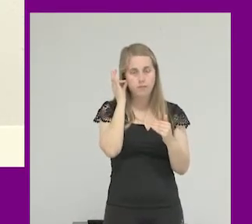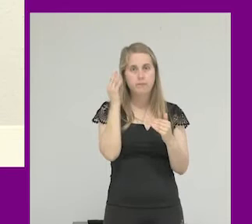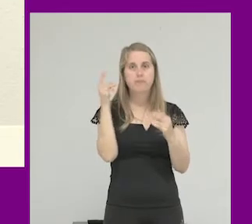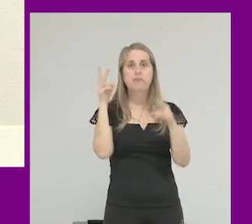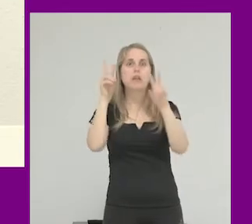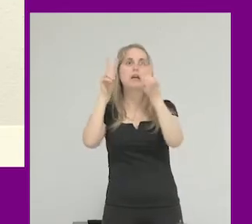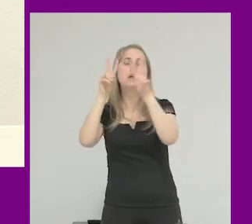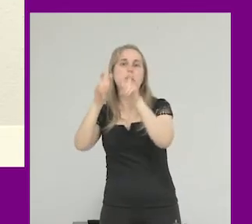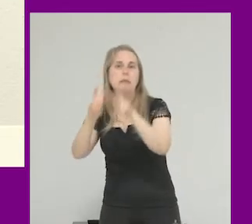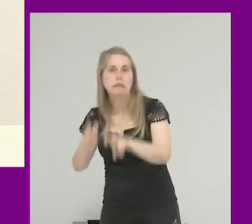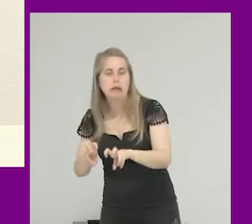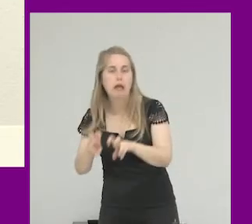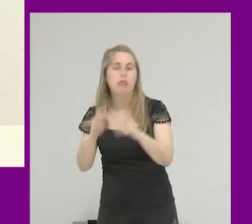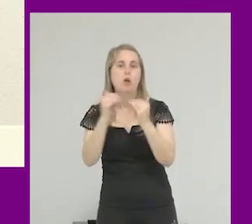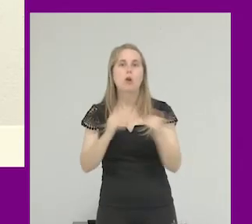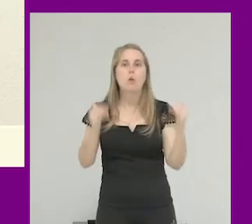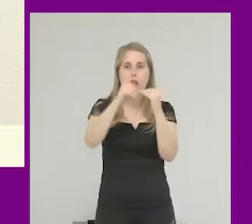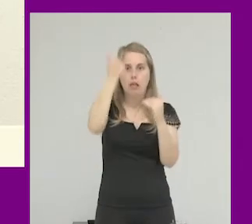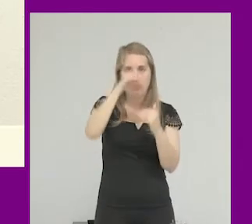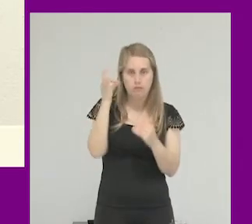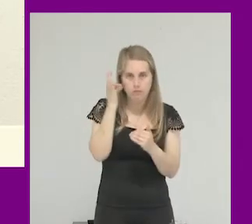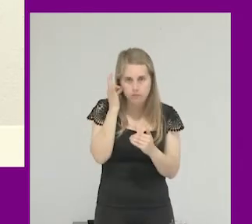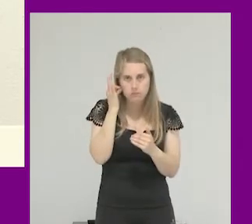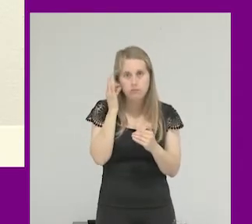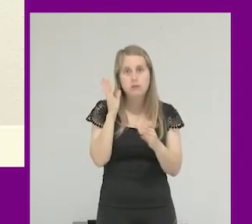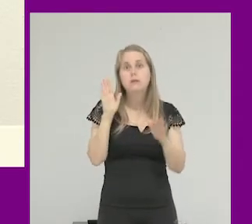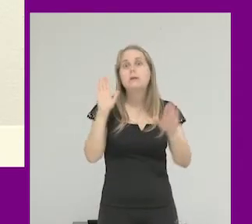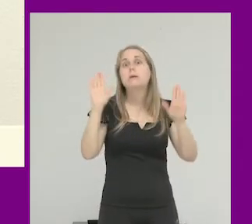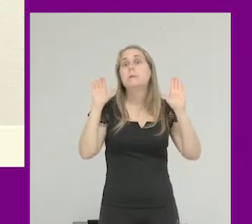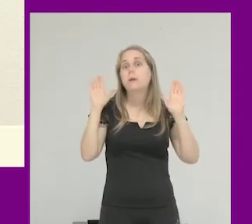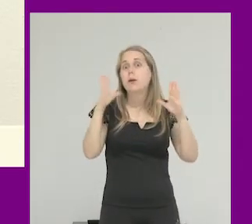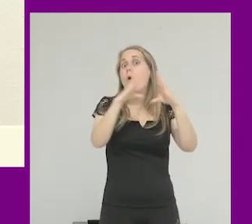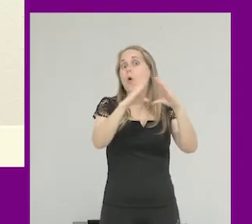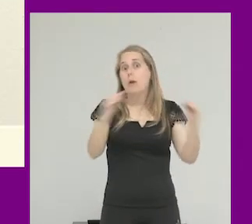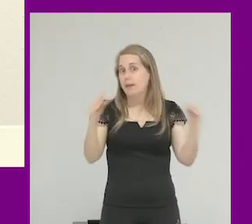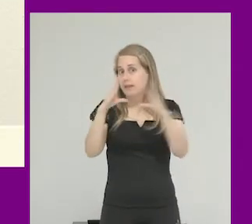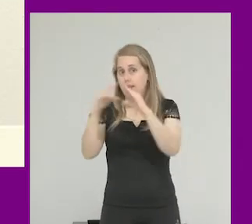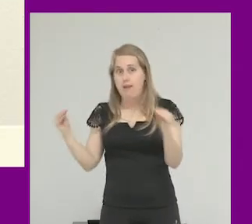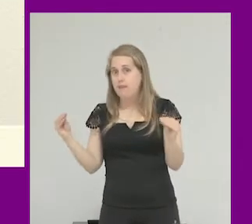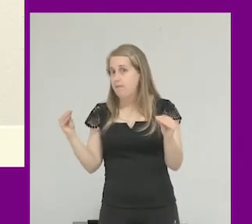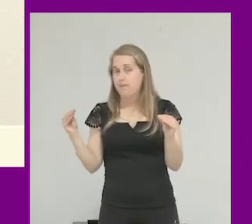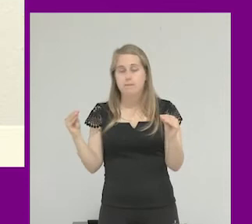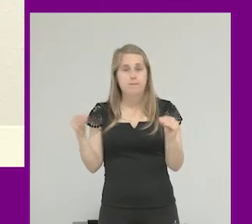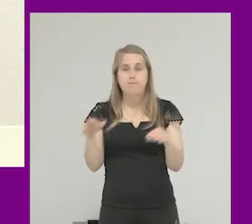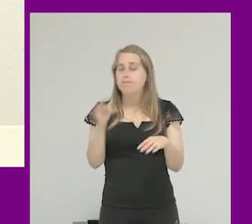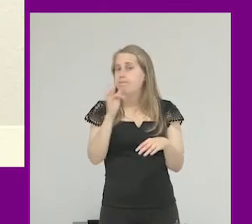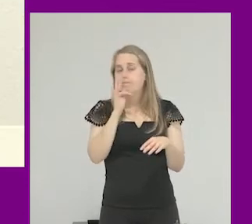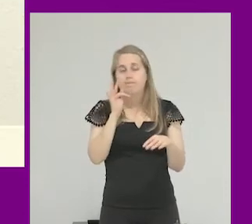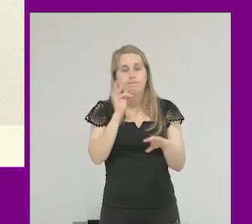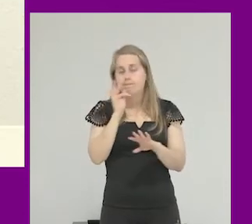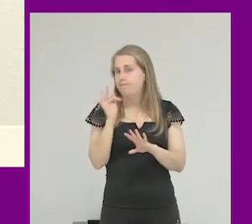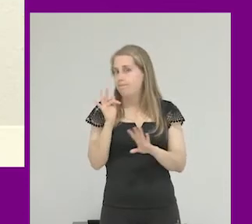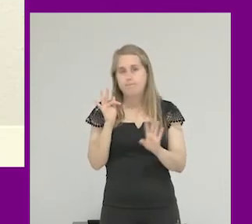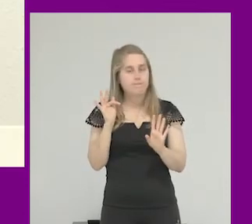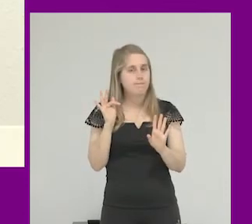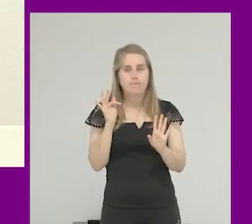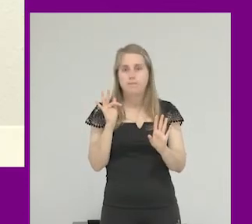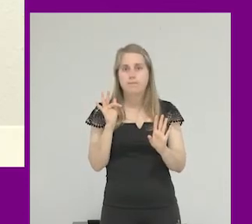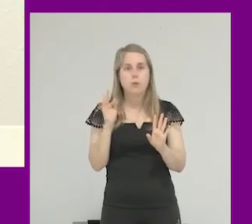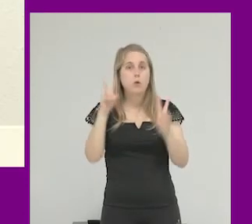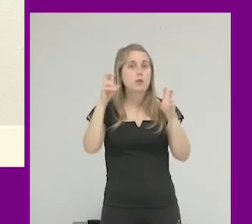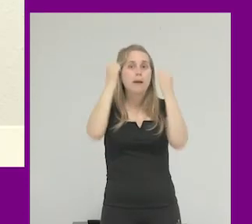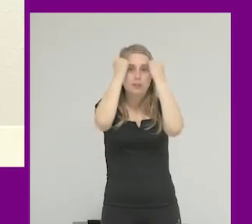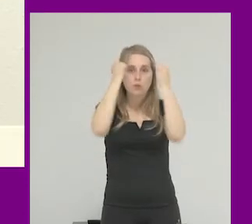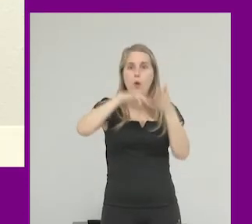investigue en igualdad de mujeres y hombres, y sin embargo, las universidades todavía no, en sus planes de